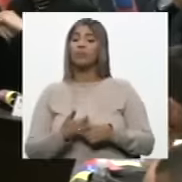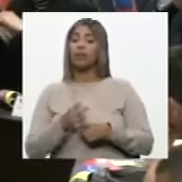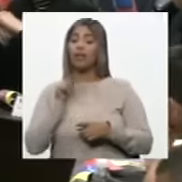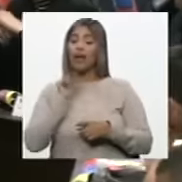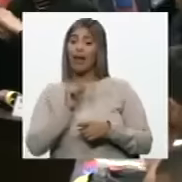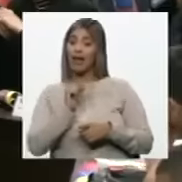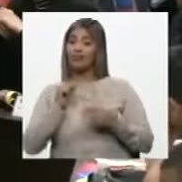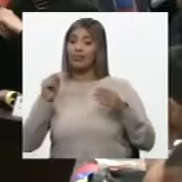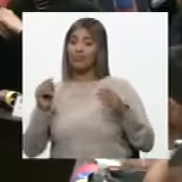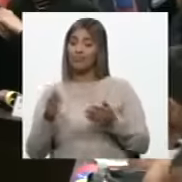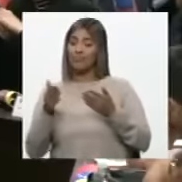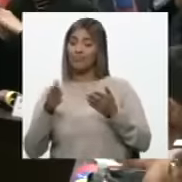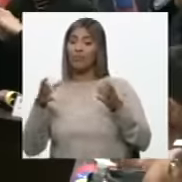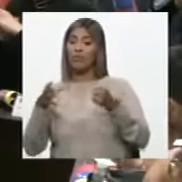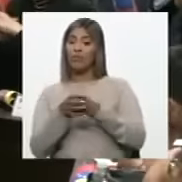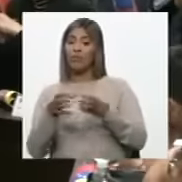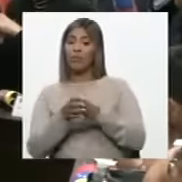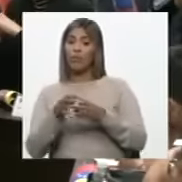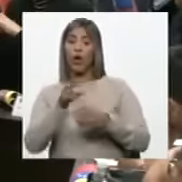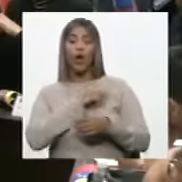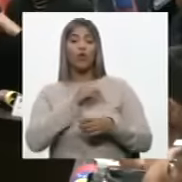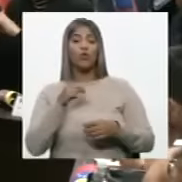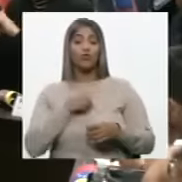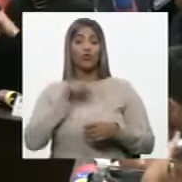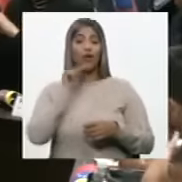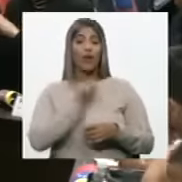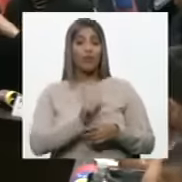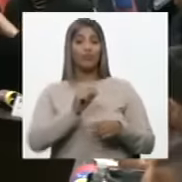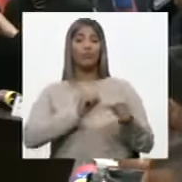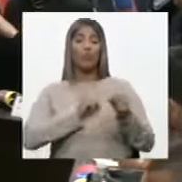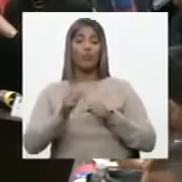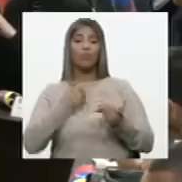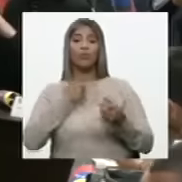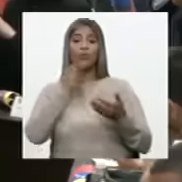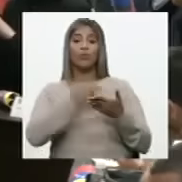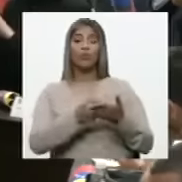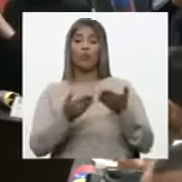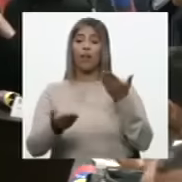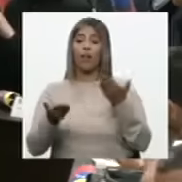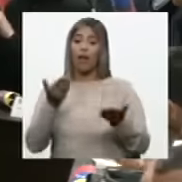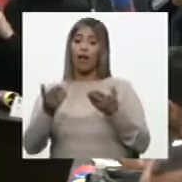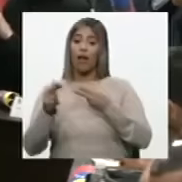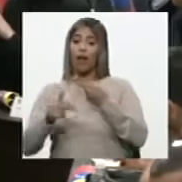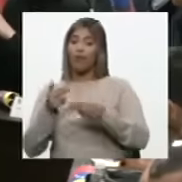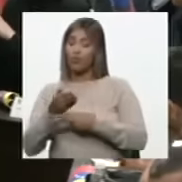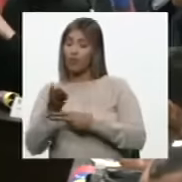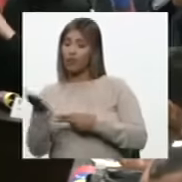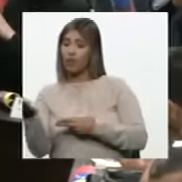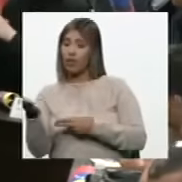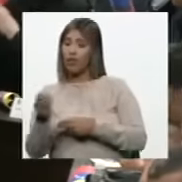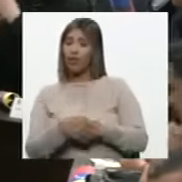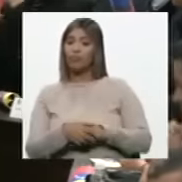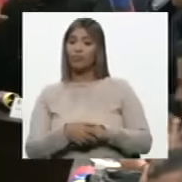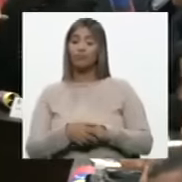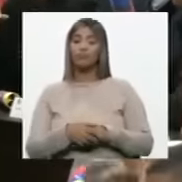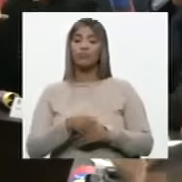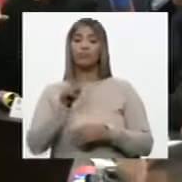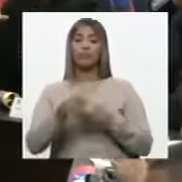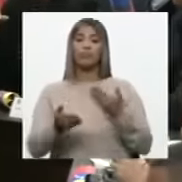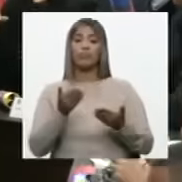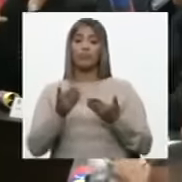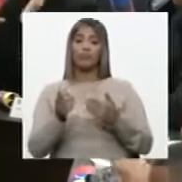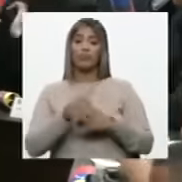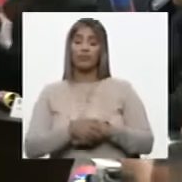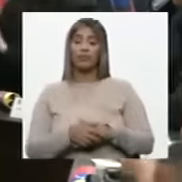motivó ese movimiento, porque además nosotros a ese movimiento le decimos, comparado con la revolución de ustedes, comparada esa revolución de ustedes